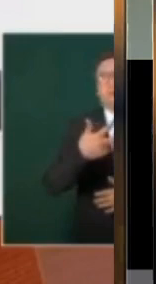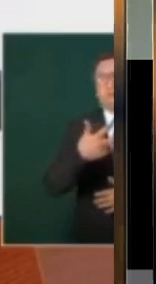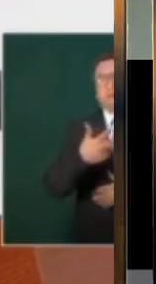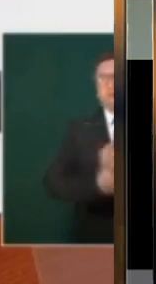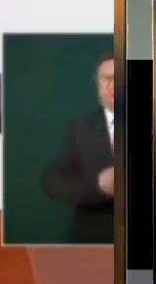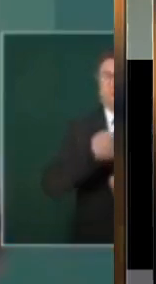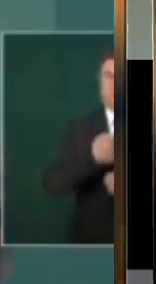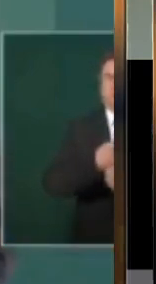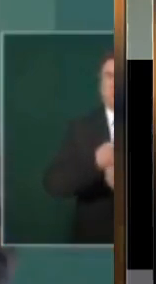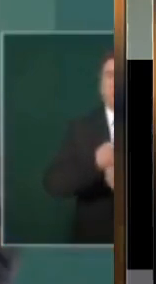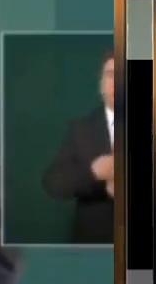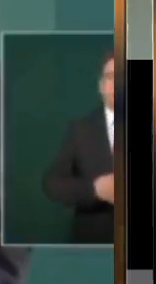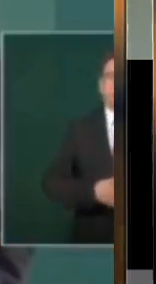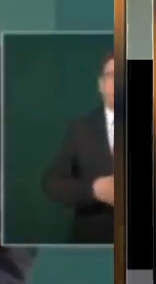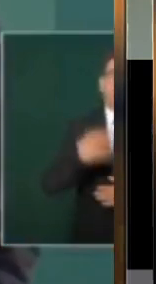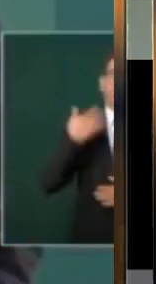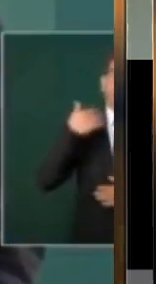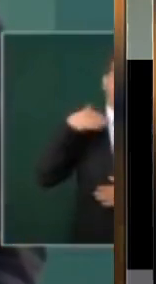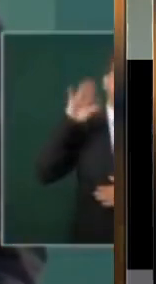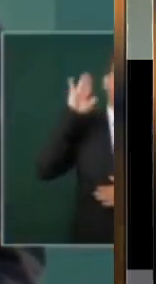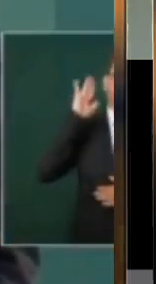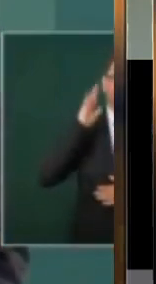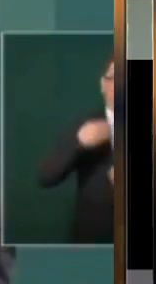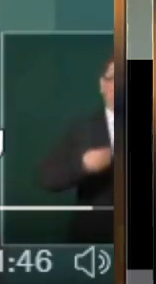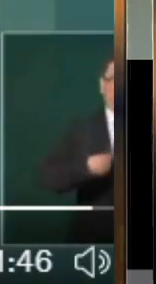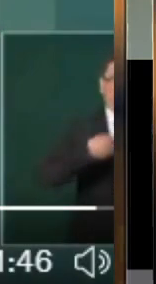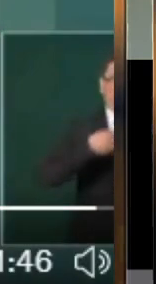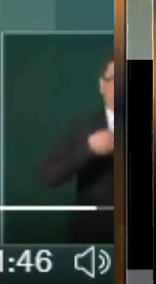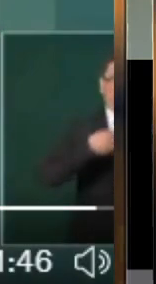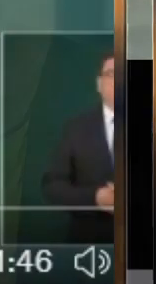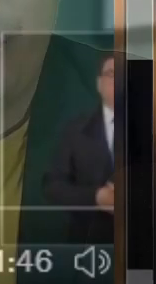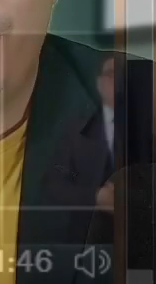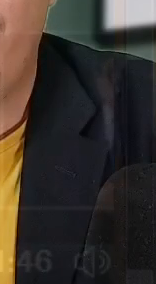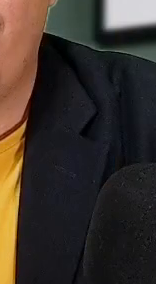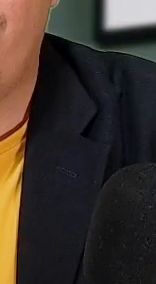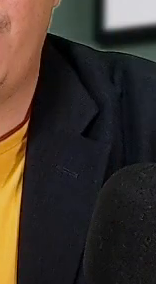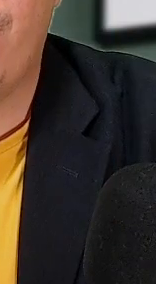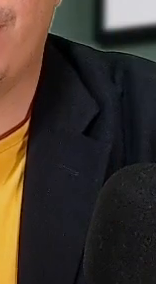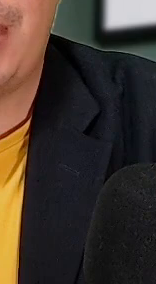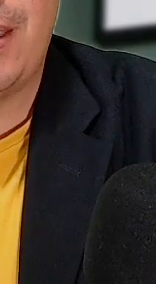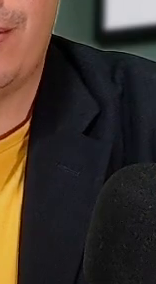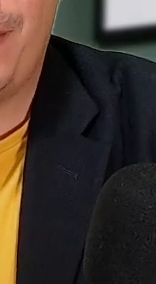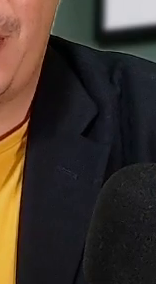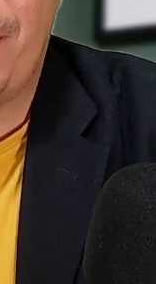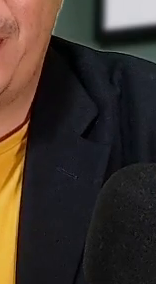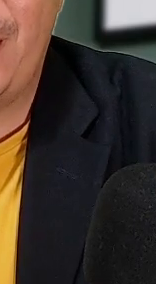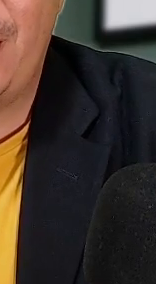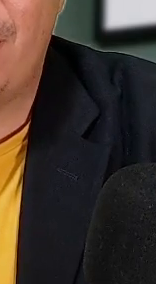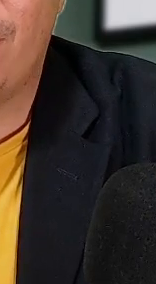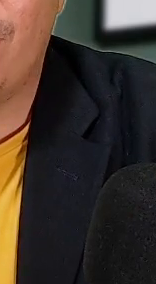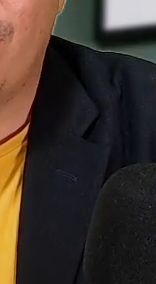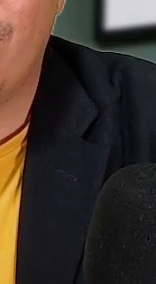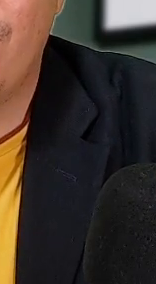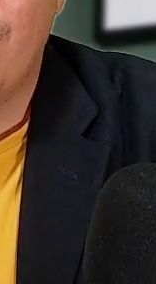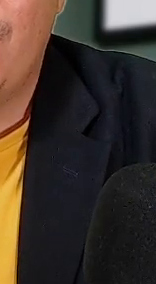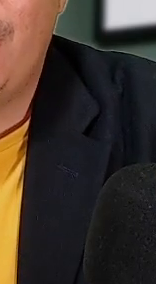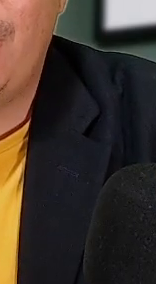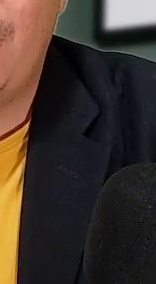6, 8 años, eran otras condiciones. No, y un negociazo para Peña Nieto,